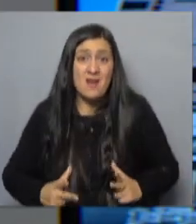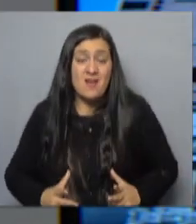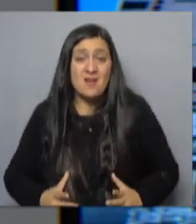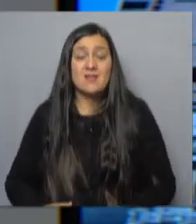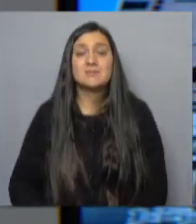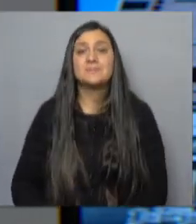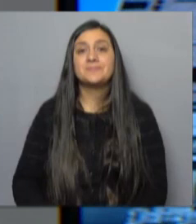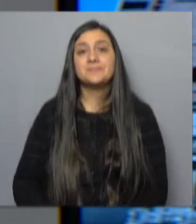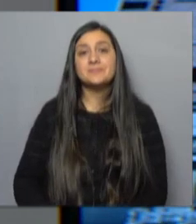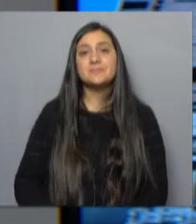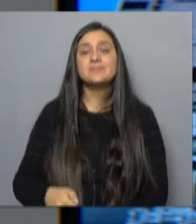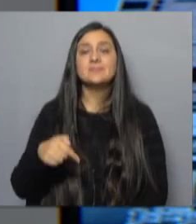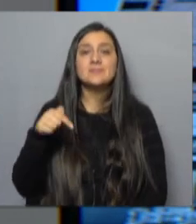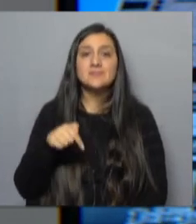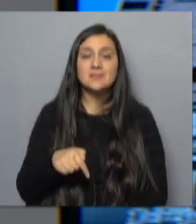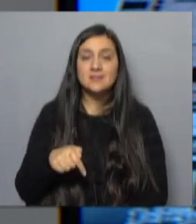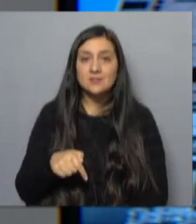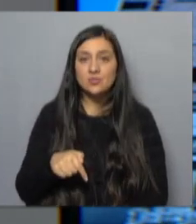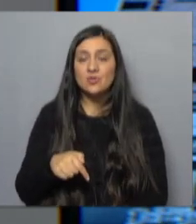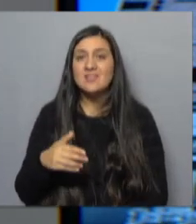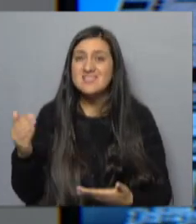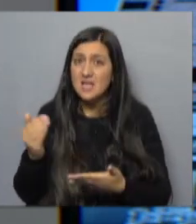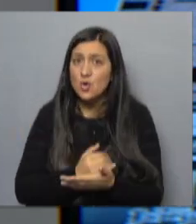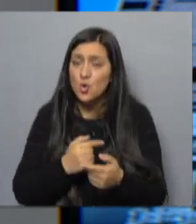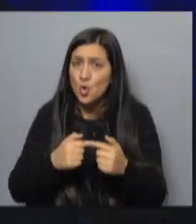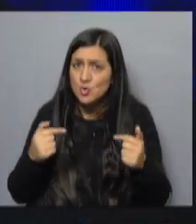Fu, ¿qué te dio? ¿Te quitó algo?